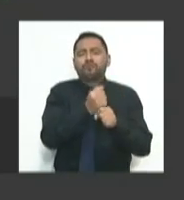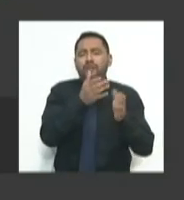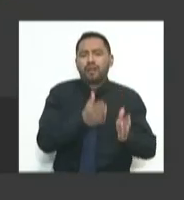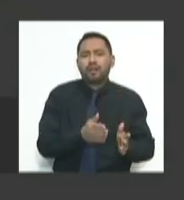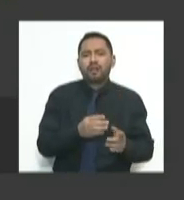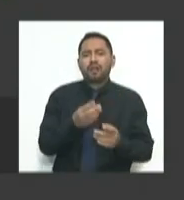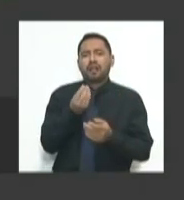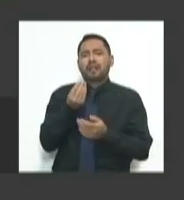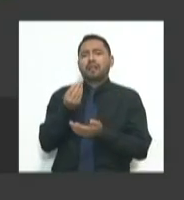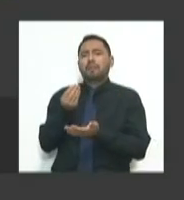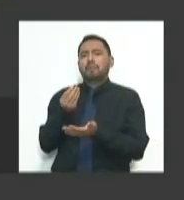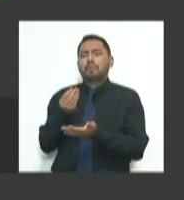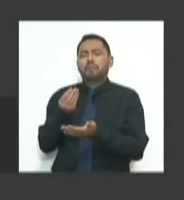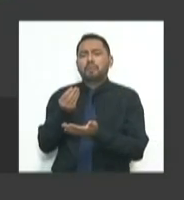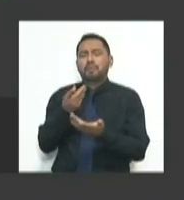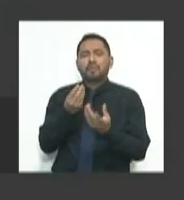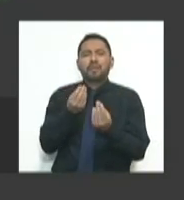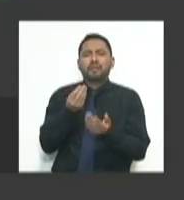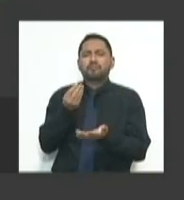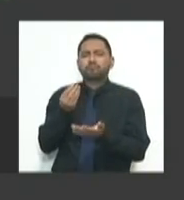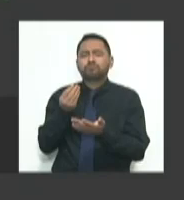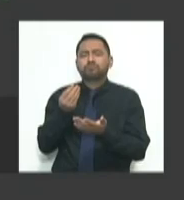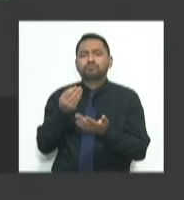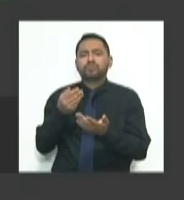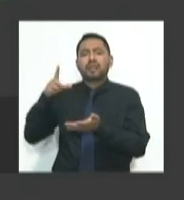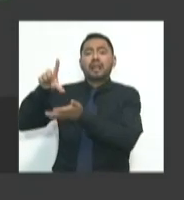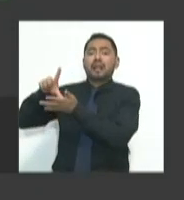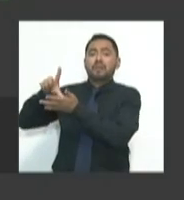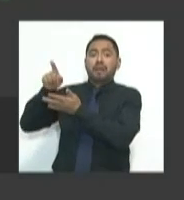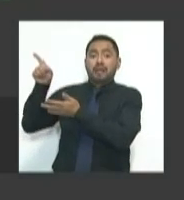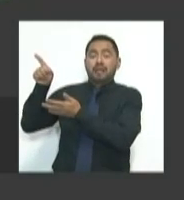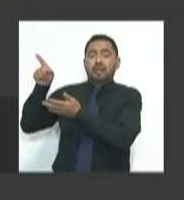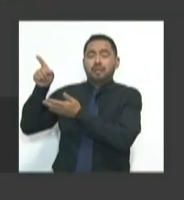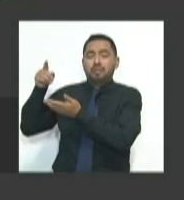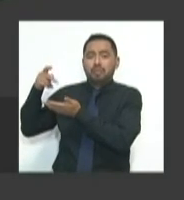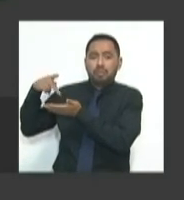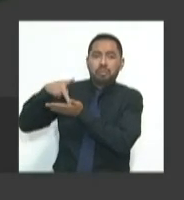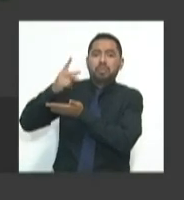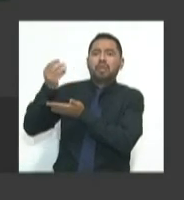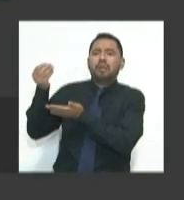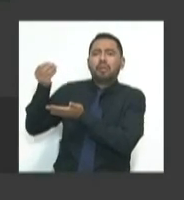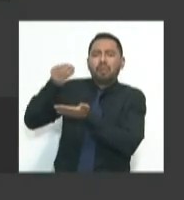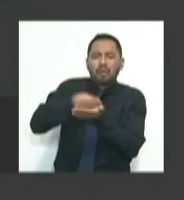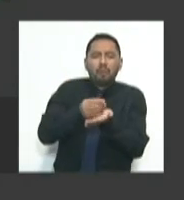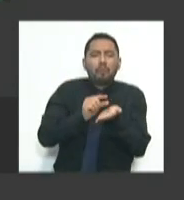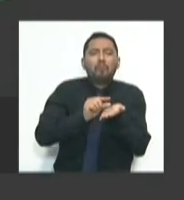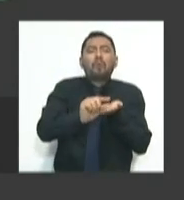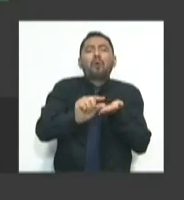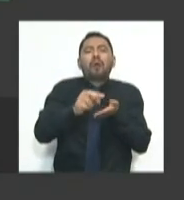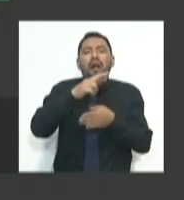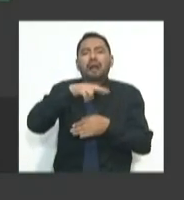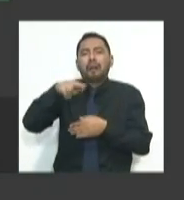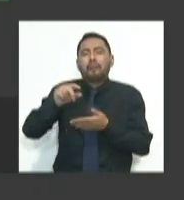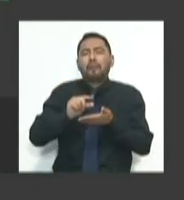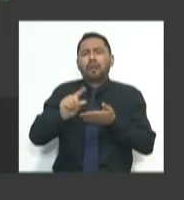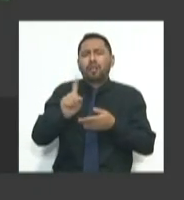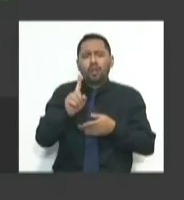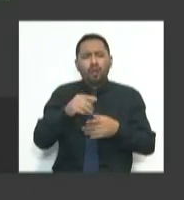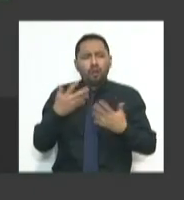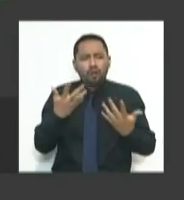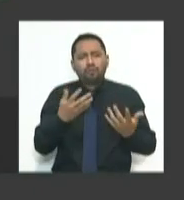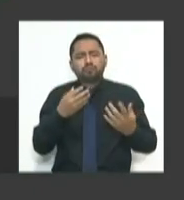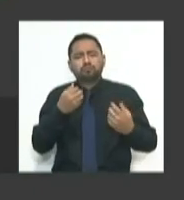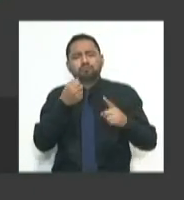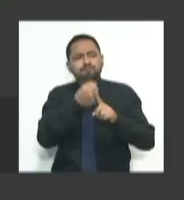hoy está asumiendo un compromiso ante ante mucha gente de una gran credibilidad democrática creo yo mónica y